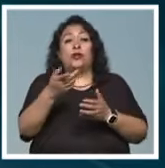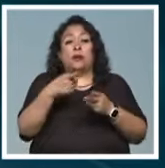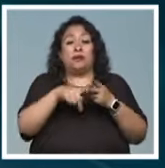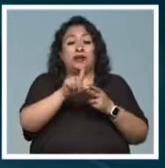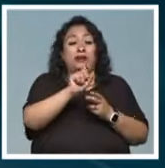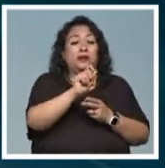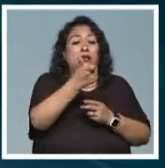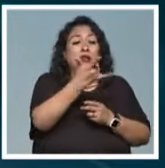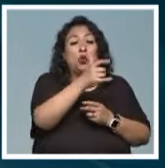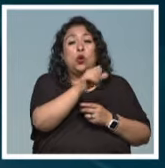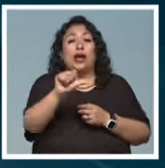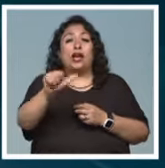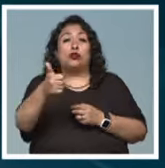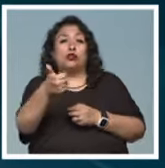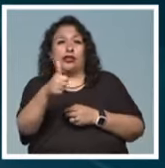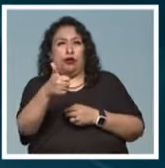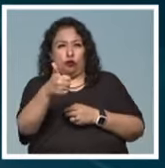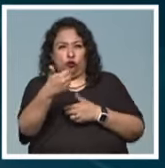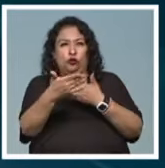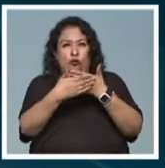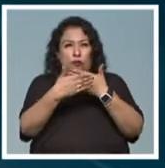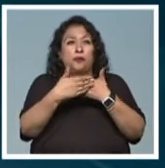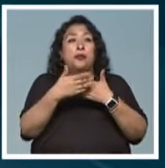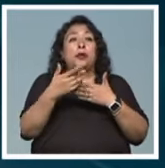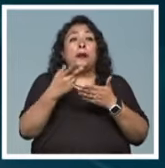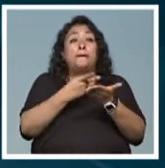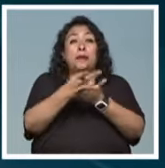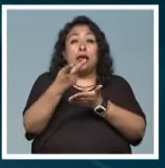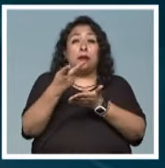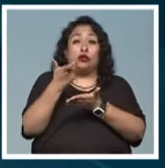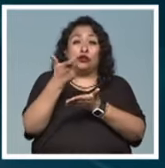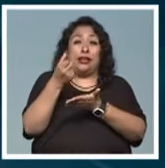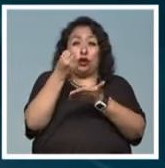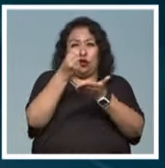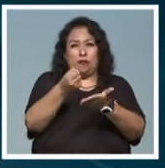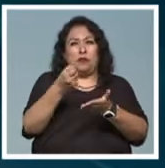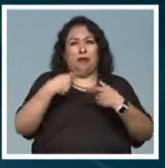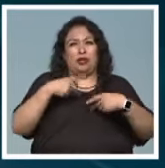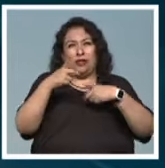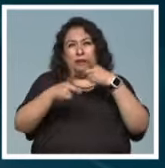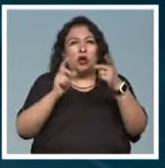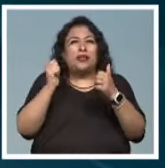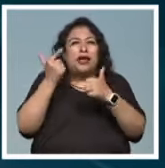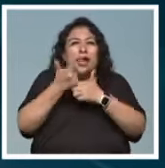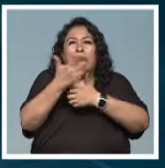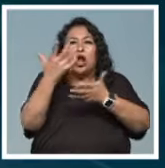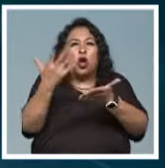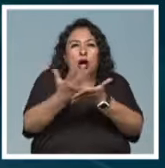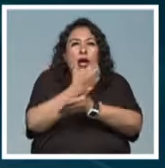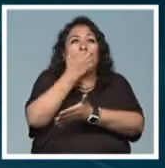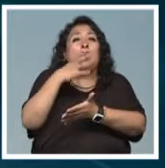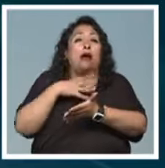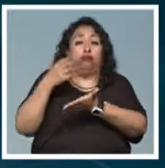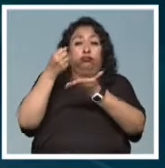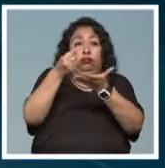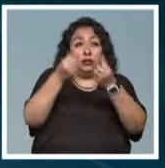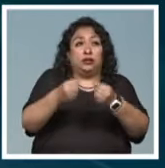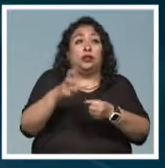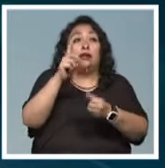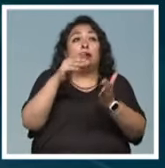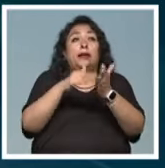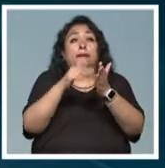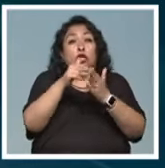julio hasta el 11 de agosto próximo. Para los premios económicos de los atletas que van a ganar alguna competencia, hay una bolsa garantizada de